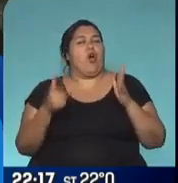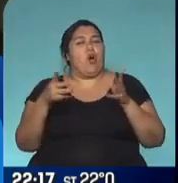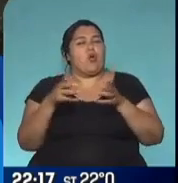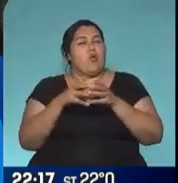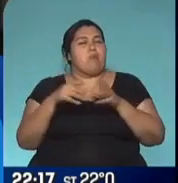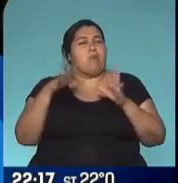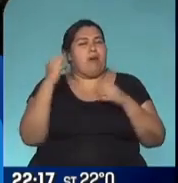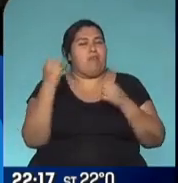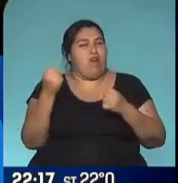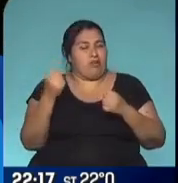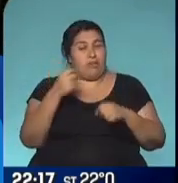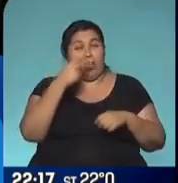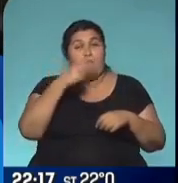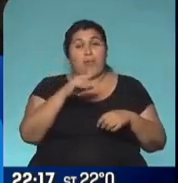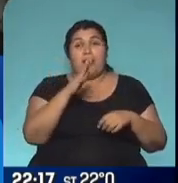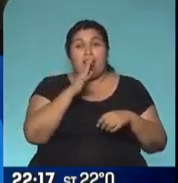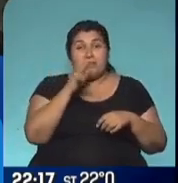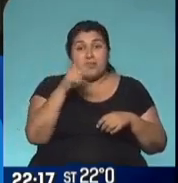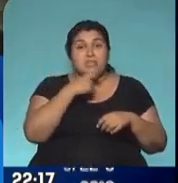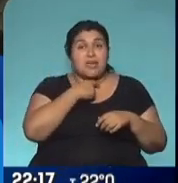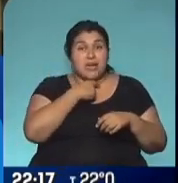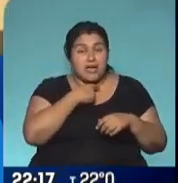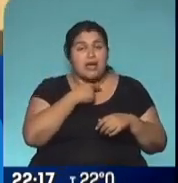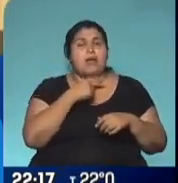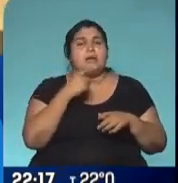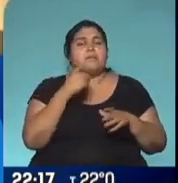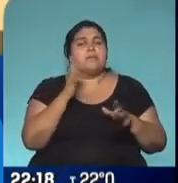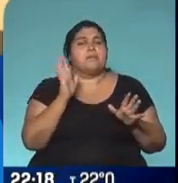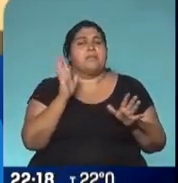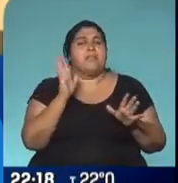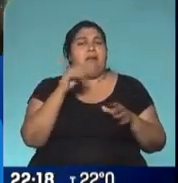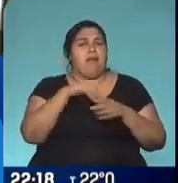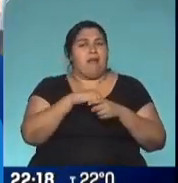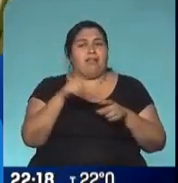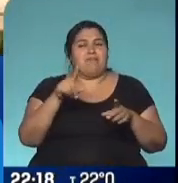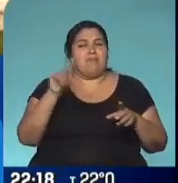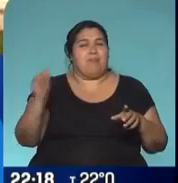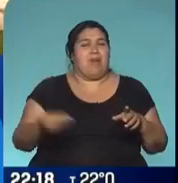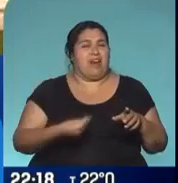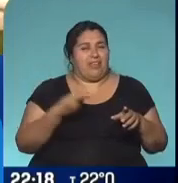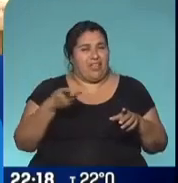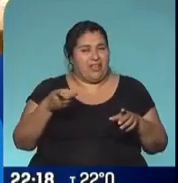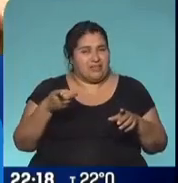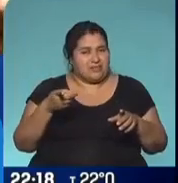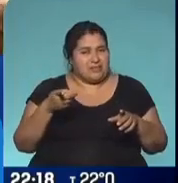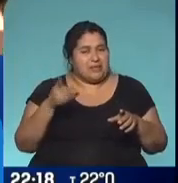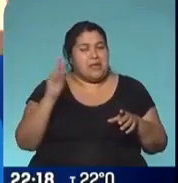2014, cuando fueron por él y se les permitió hacerlo, no ganó, digamos, la